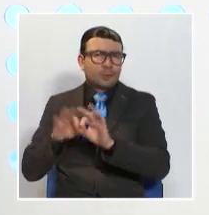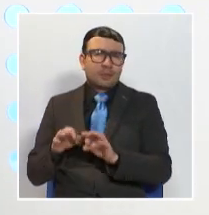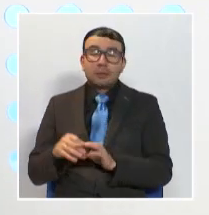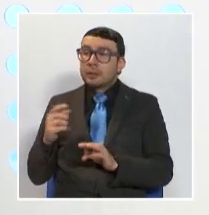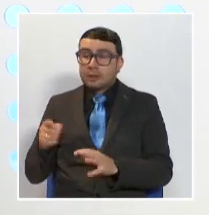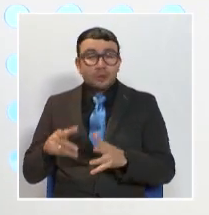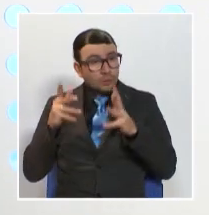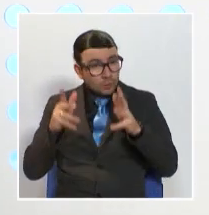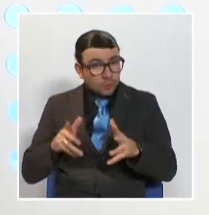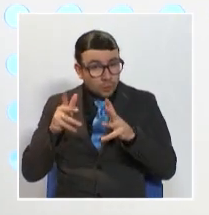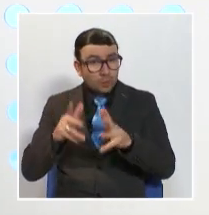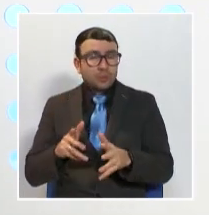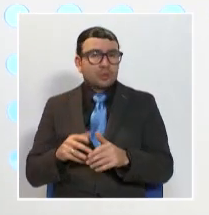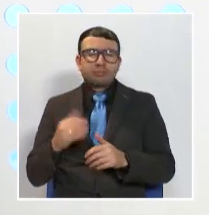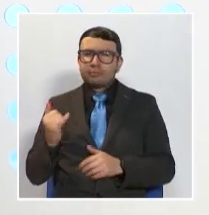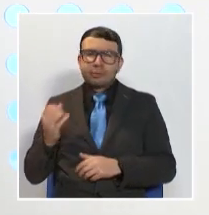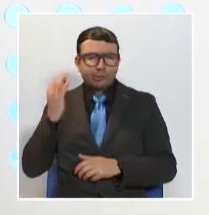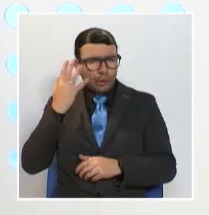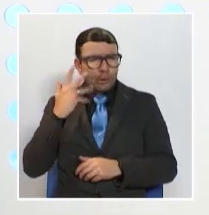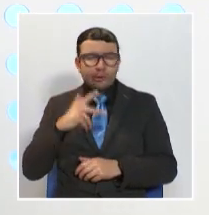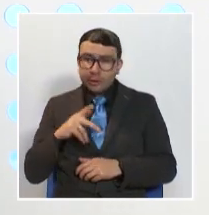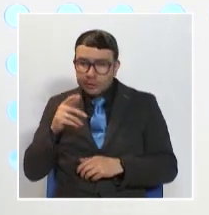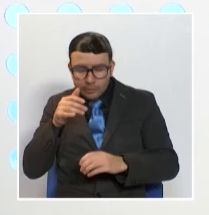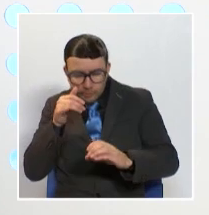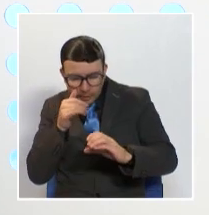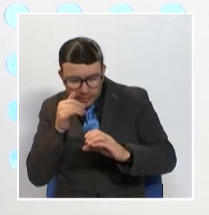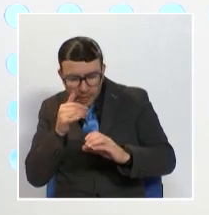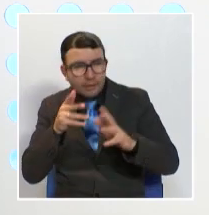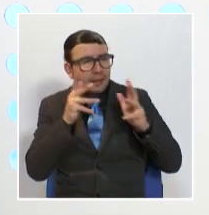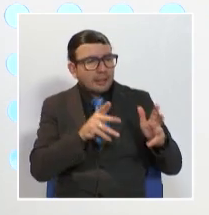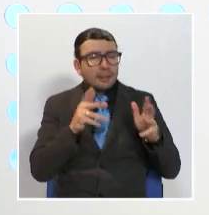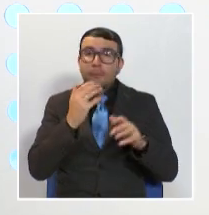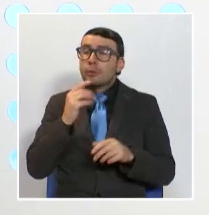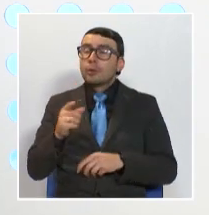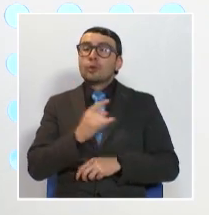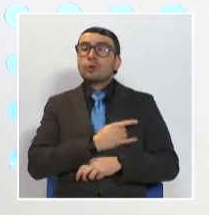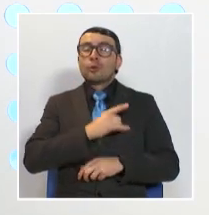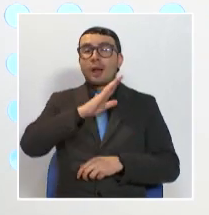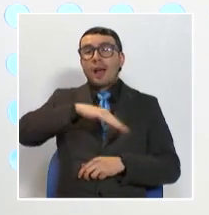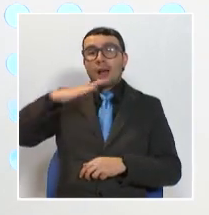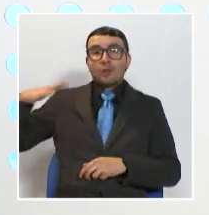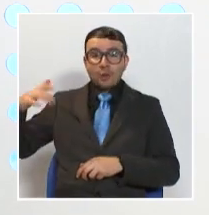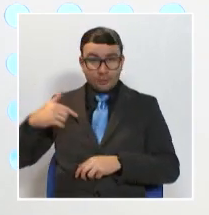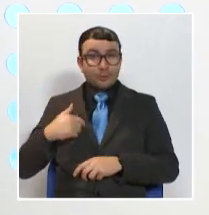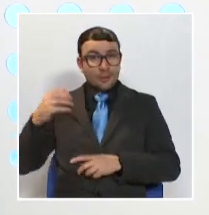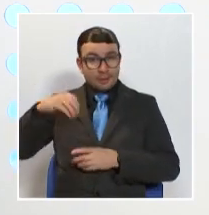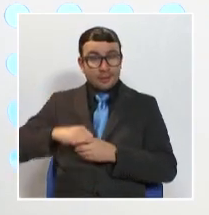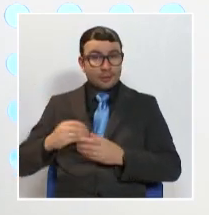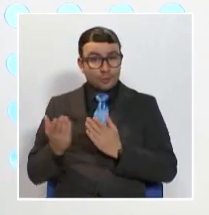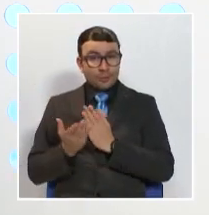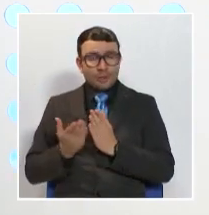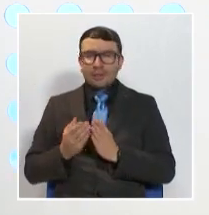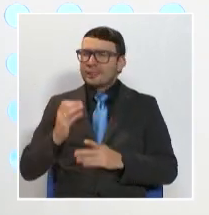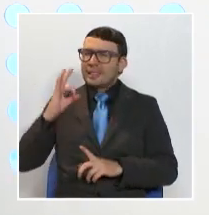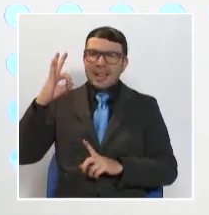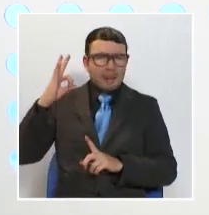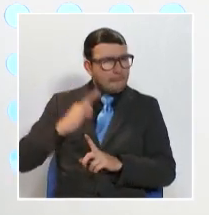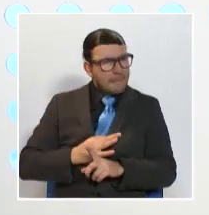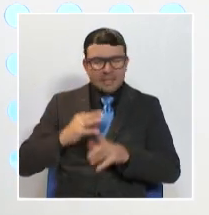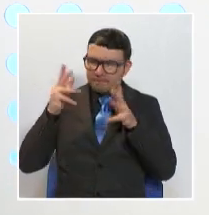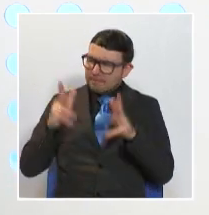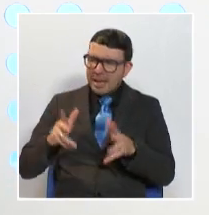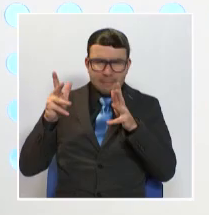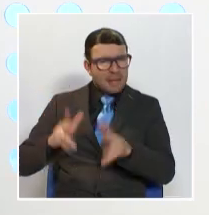de patología casi todos los días. Por ejemplo en la Universidad de Antioquia donde yo estaba 3 meses continuos de formación